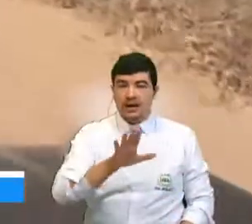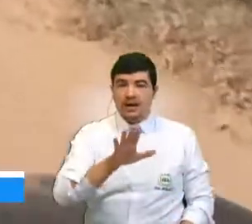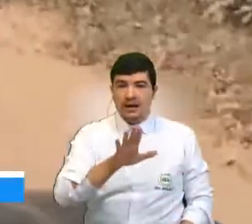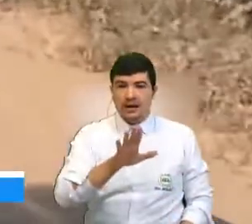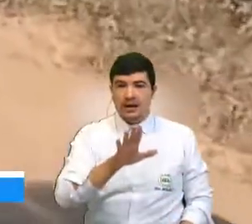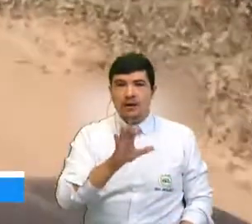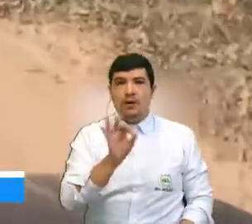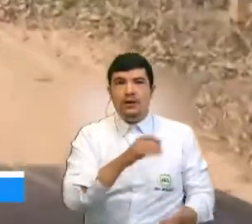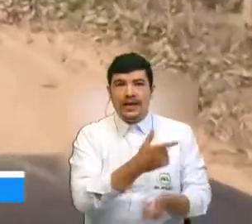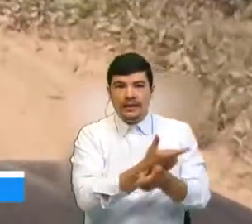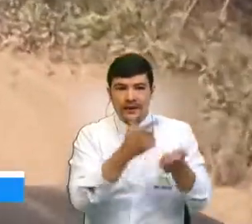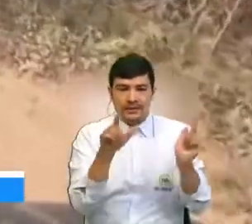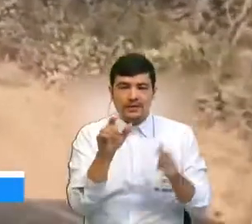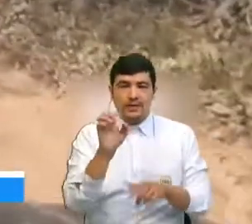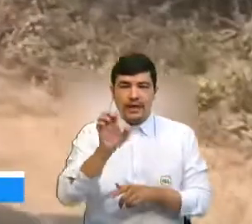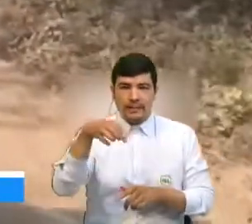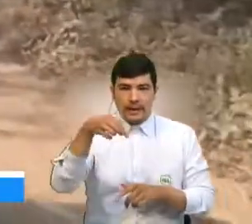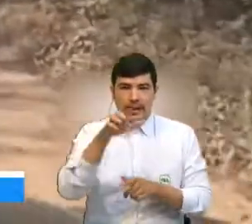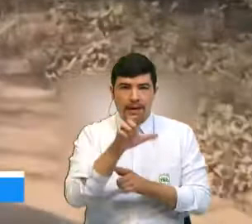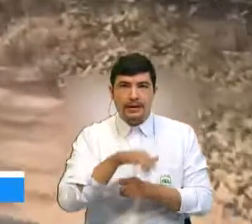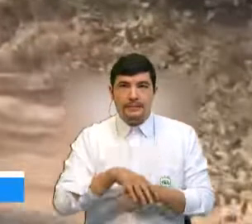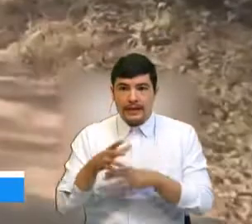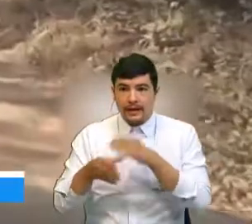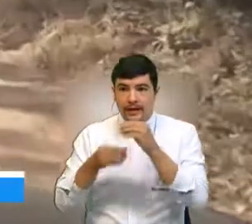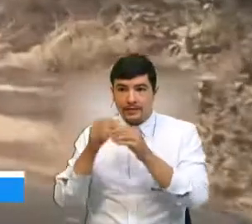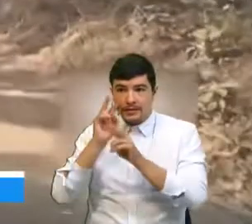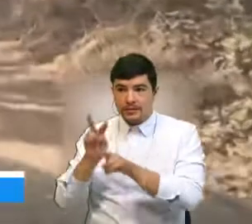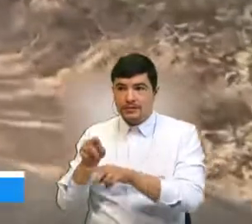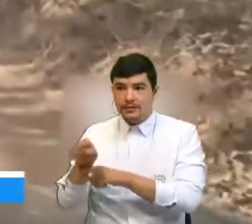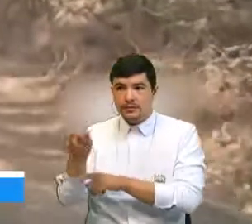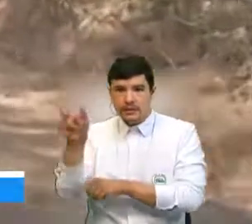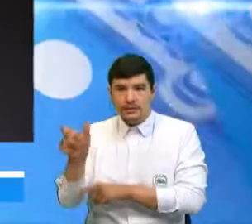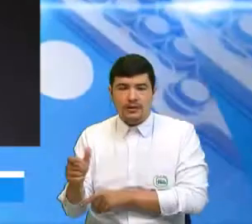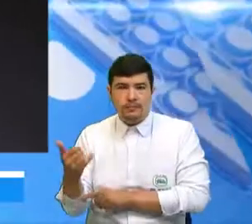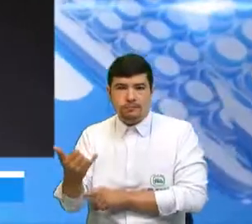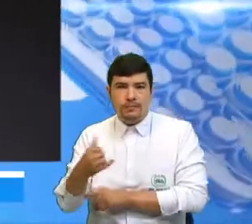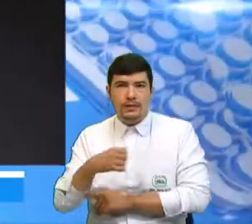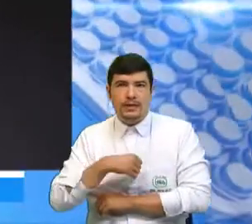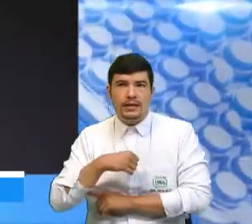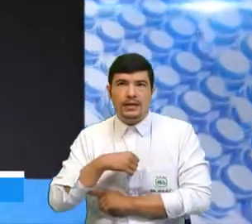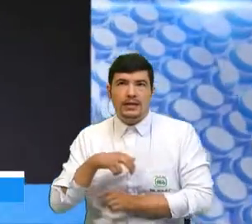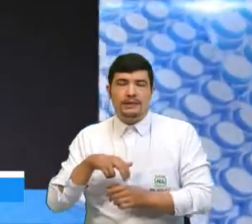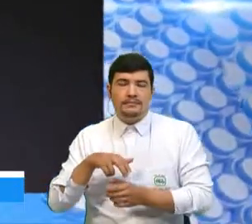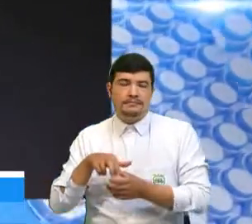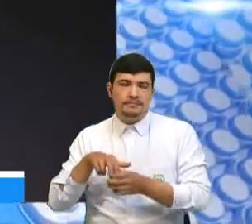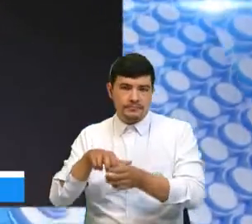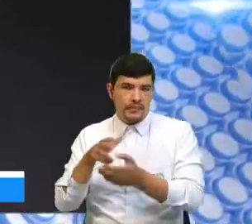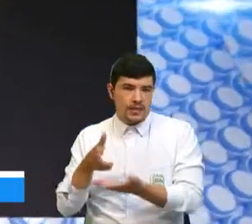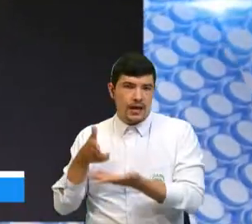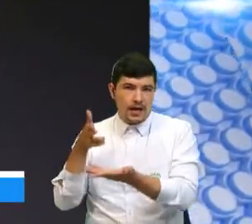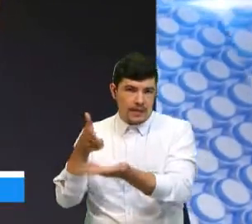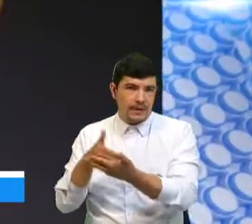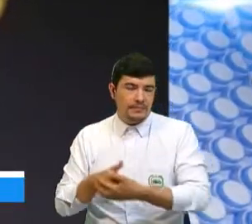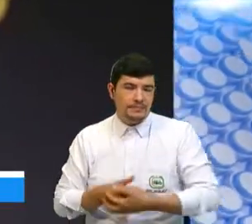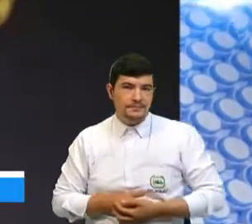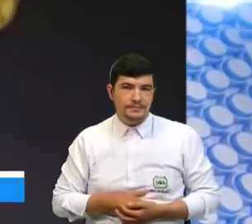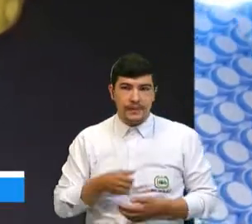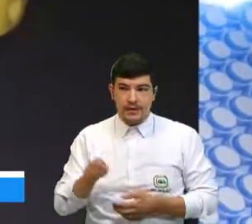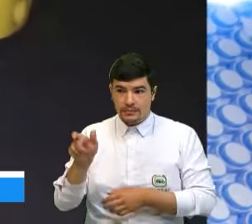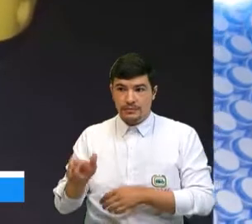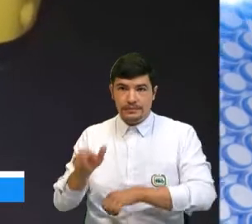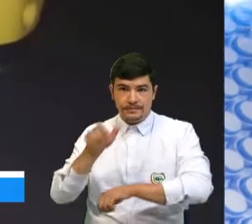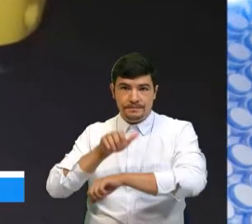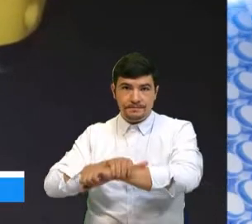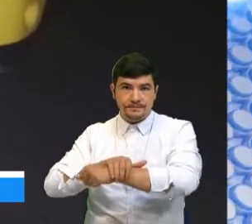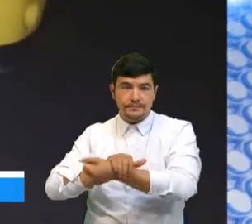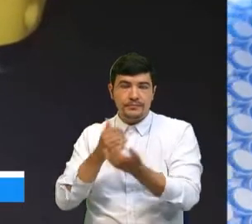este lugar, según se conoció, la policía encontró a una persona que tenía un arma. El hombre fue capturado y justamente las